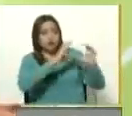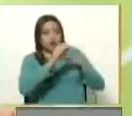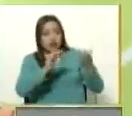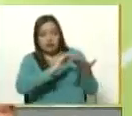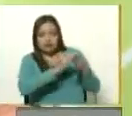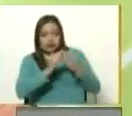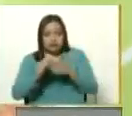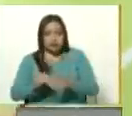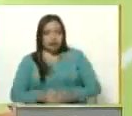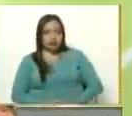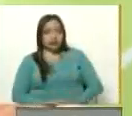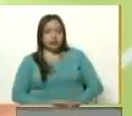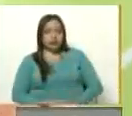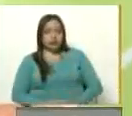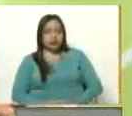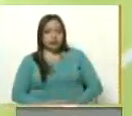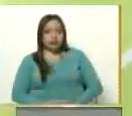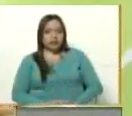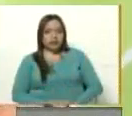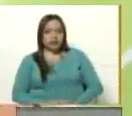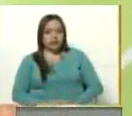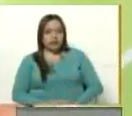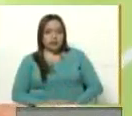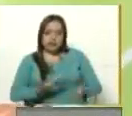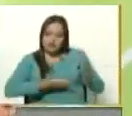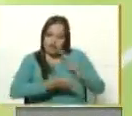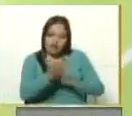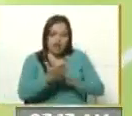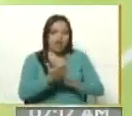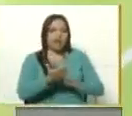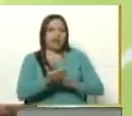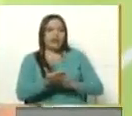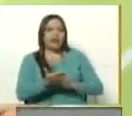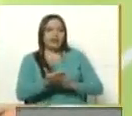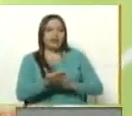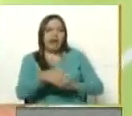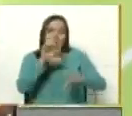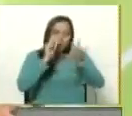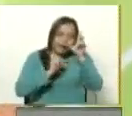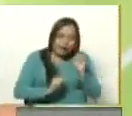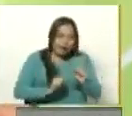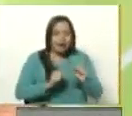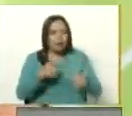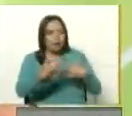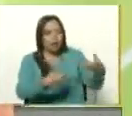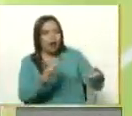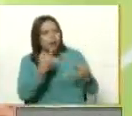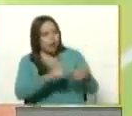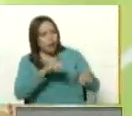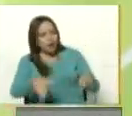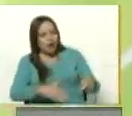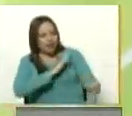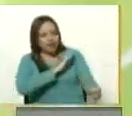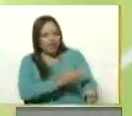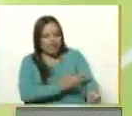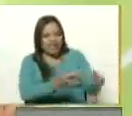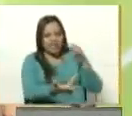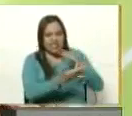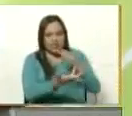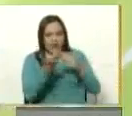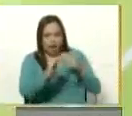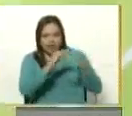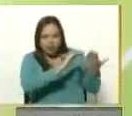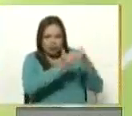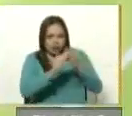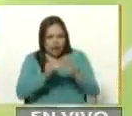comunitarios salen al aire con transmisores artesanales. Se puede fortalecer a estos técnicos populares que se tienen en las comunidades